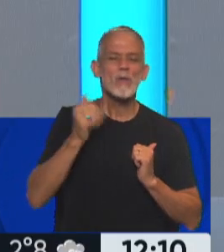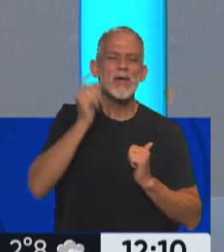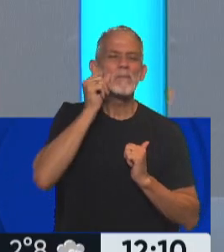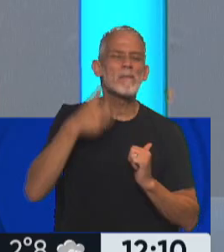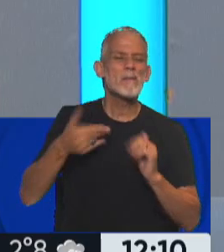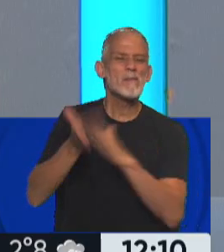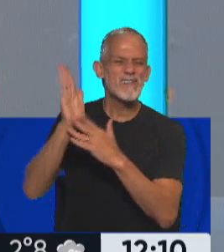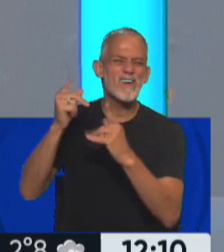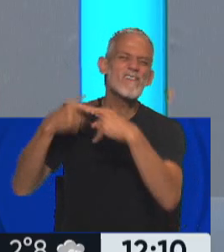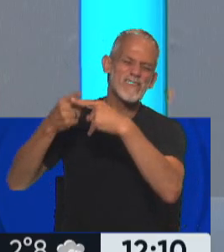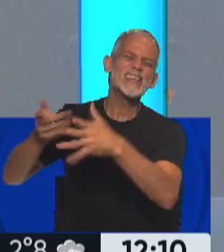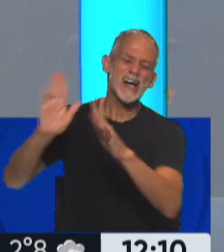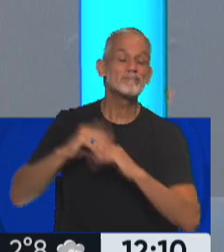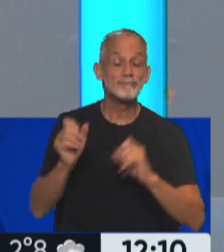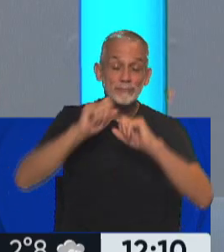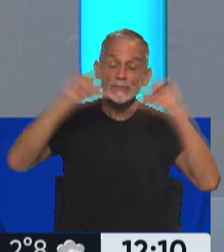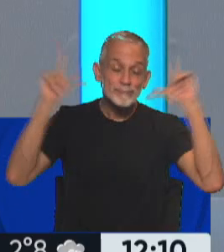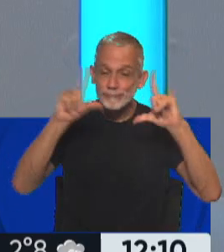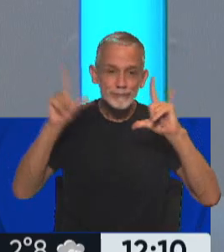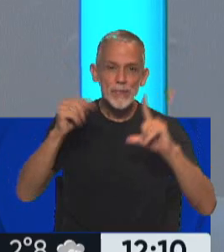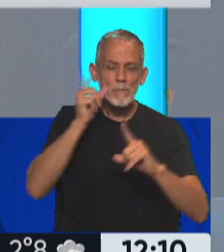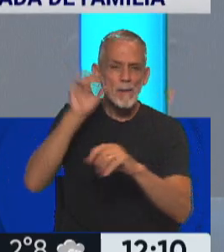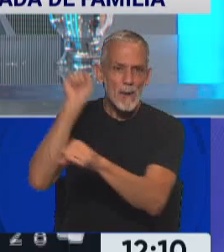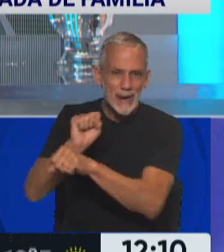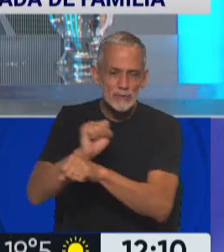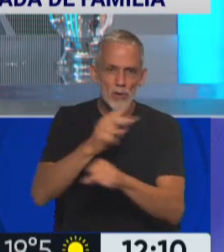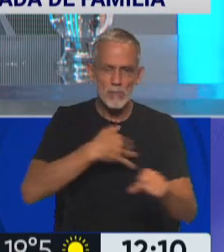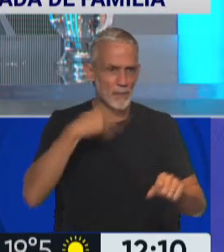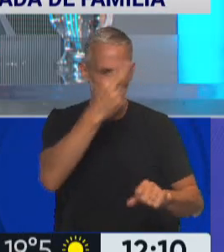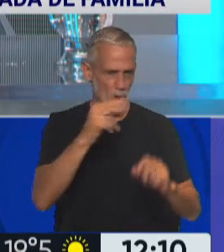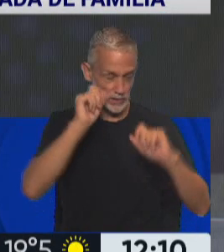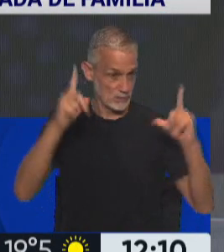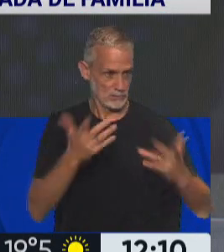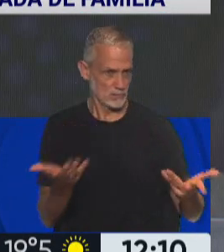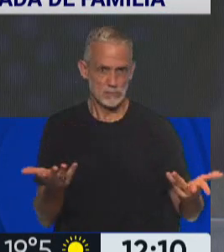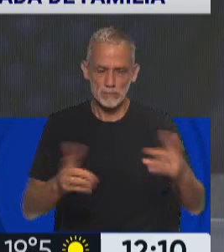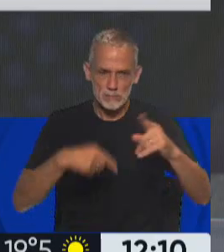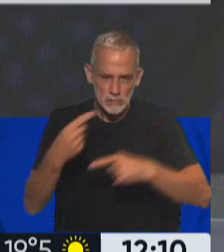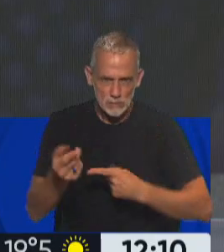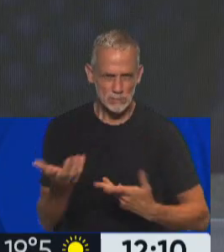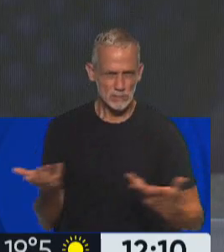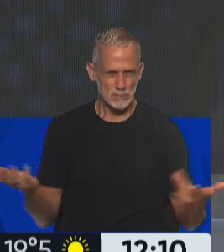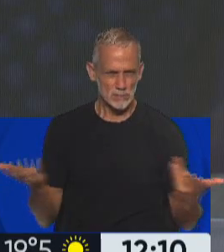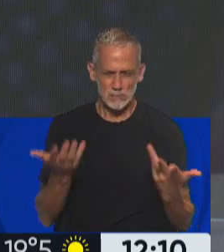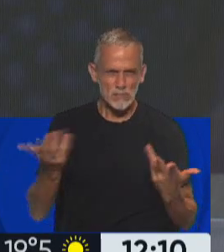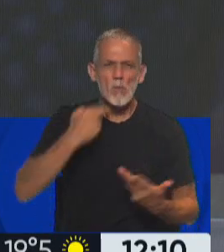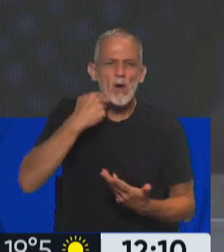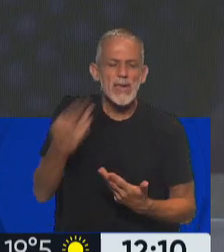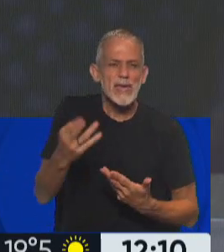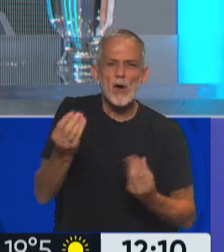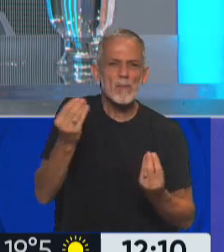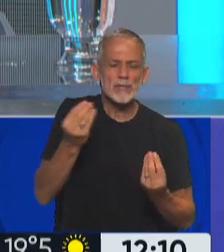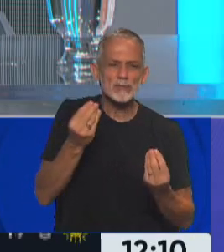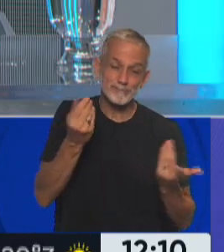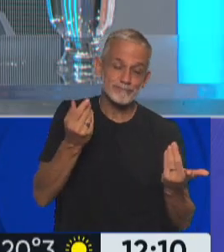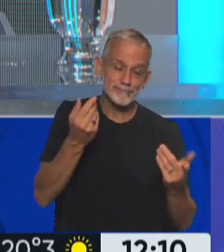se levantó al otro día y tenía al papá preso y la mamá muerta. Terrible, ¿no? ¿Y qué pasa con estos chicos, con los hijos e hijas de los